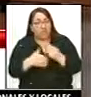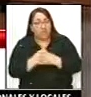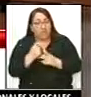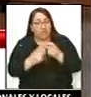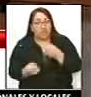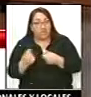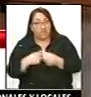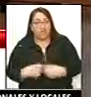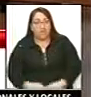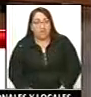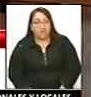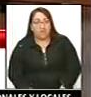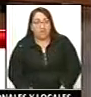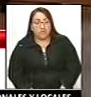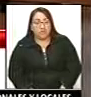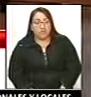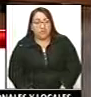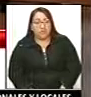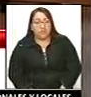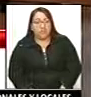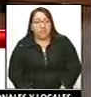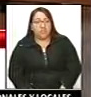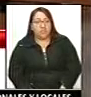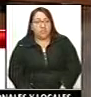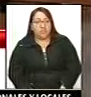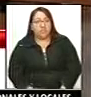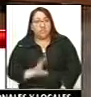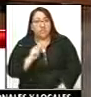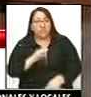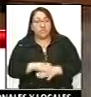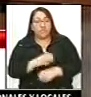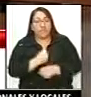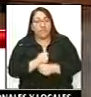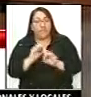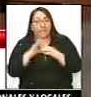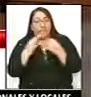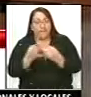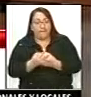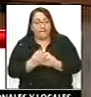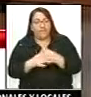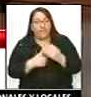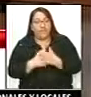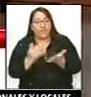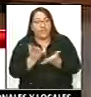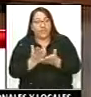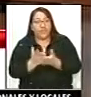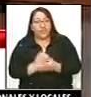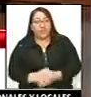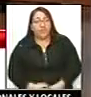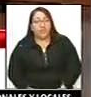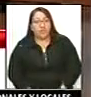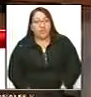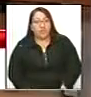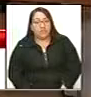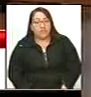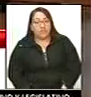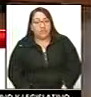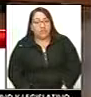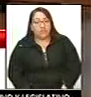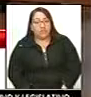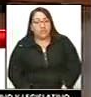agentes. Para abordar el tema del rol activo a la familia y la escuela en la prevención de la violencia